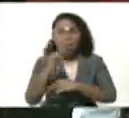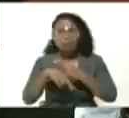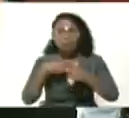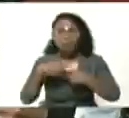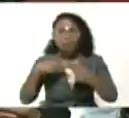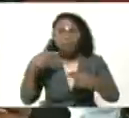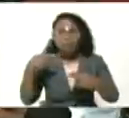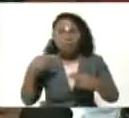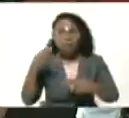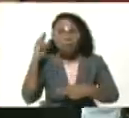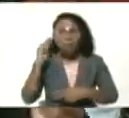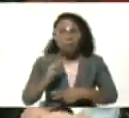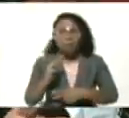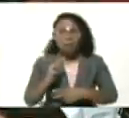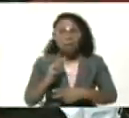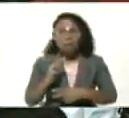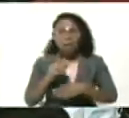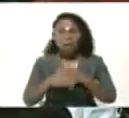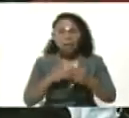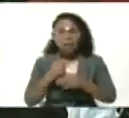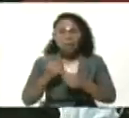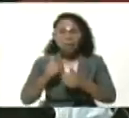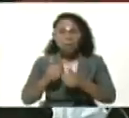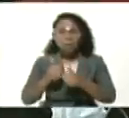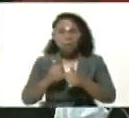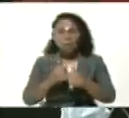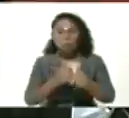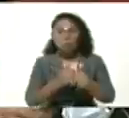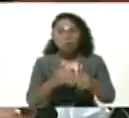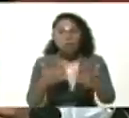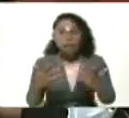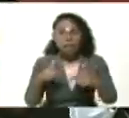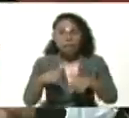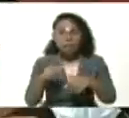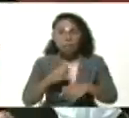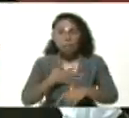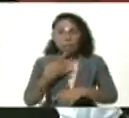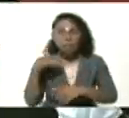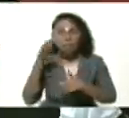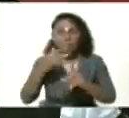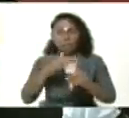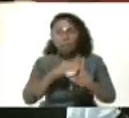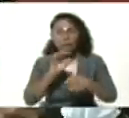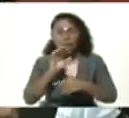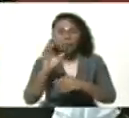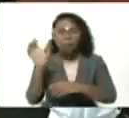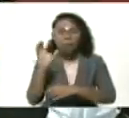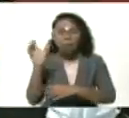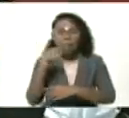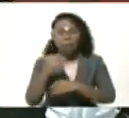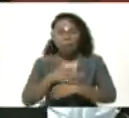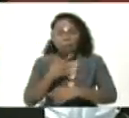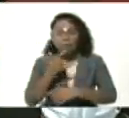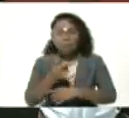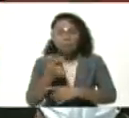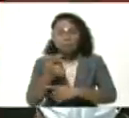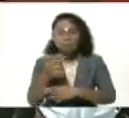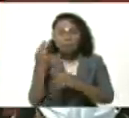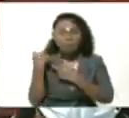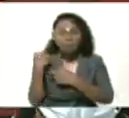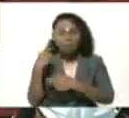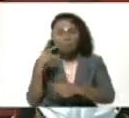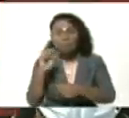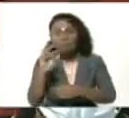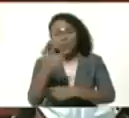revolución bolivariana, está haciendo seguimiento de estas posibles amenazas de Colombia? ¿Qué podría decirnos al respecto? Y una